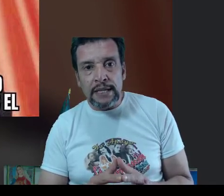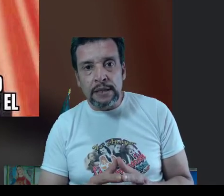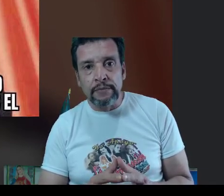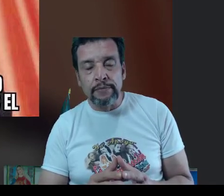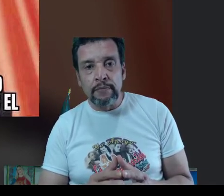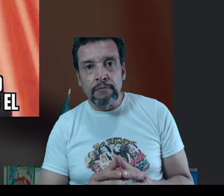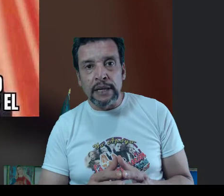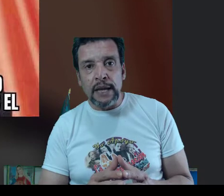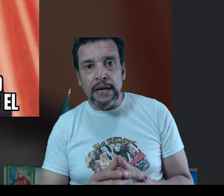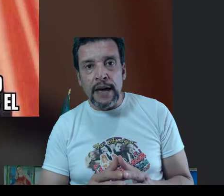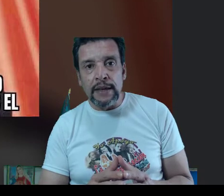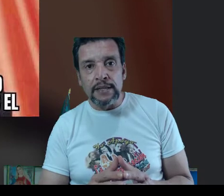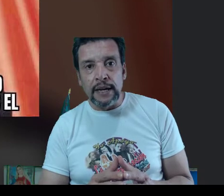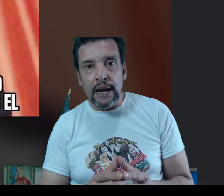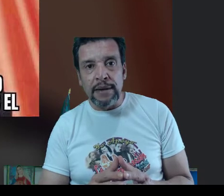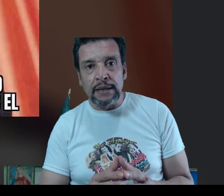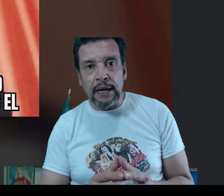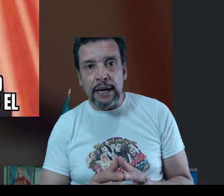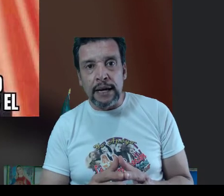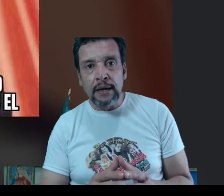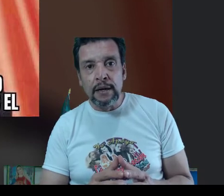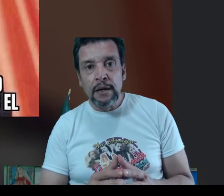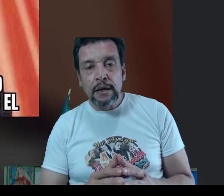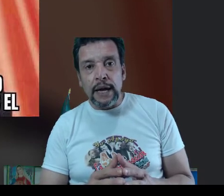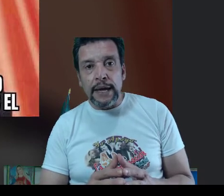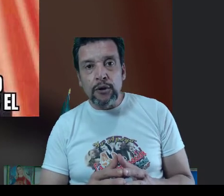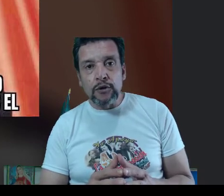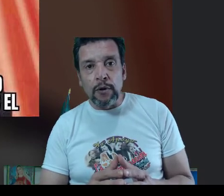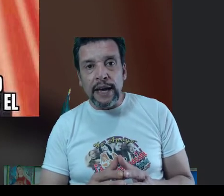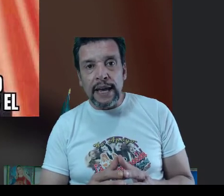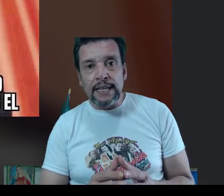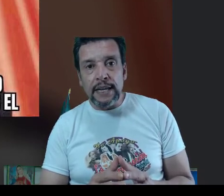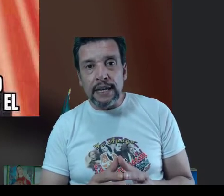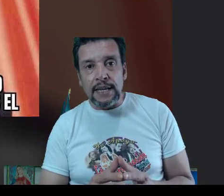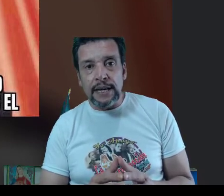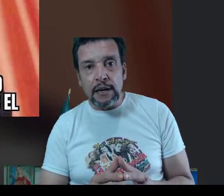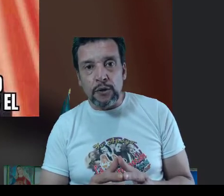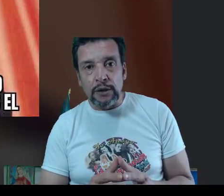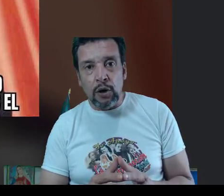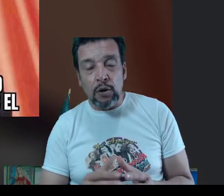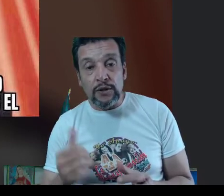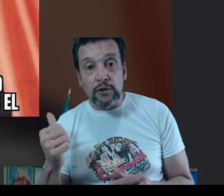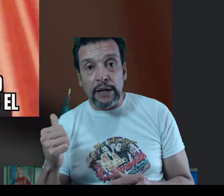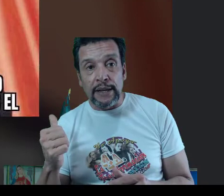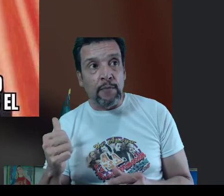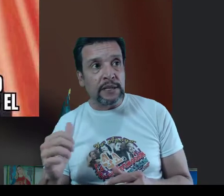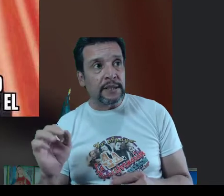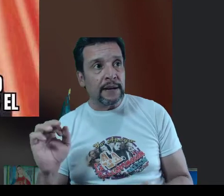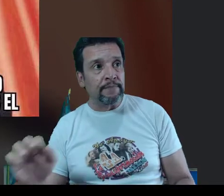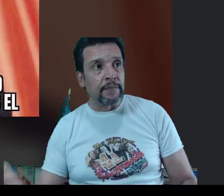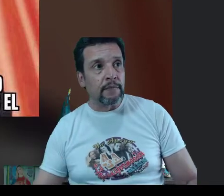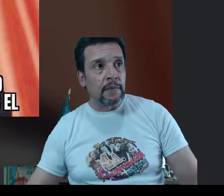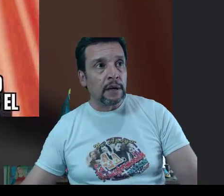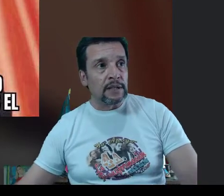delitos falsos, que César D. cuenta con delitos, por supuesto, pero no se le van a inventar,